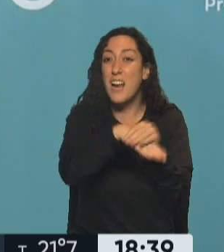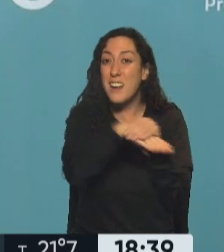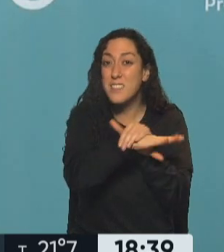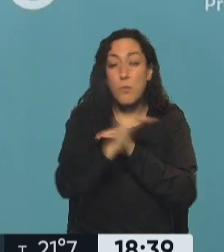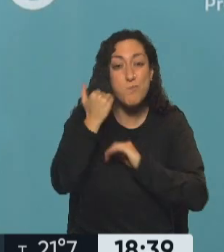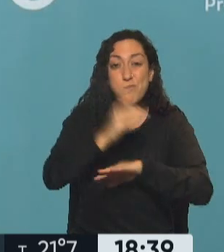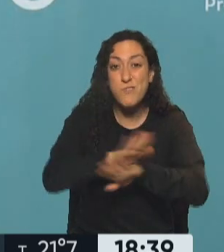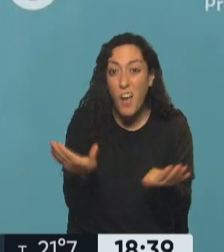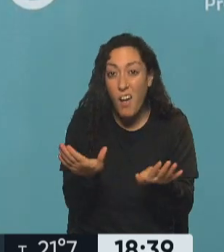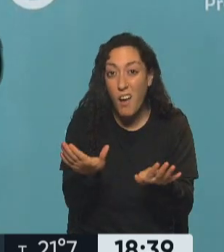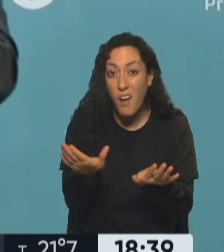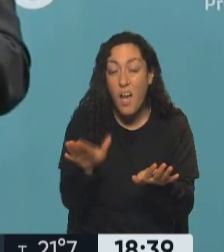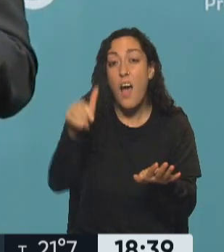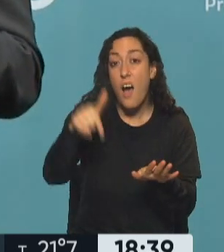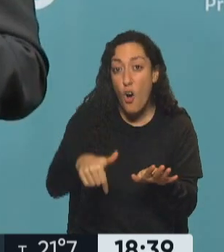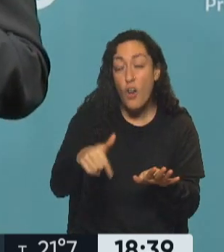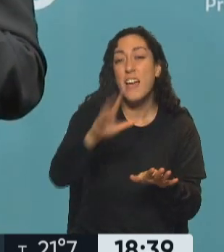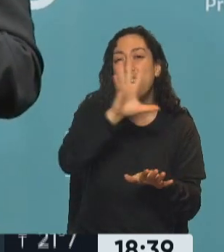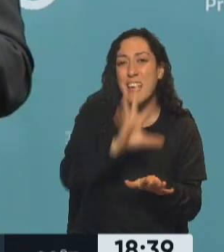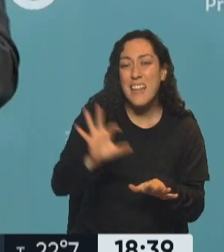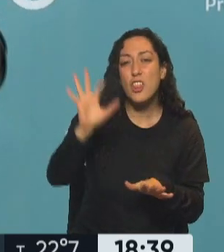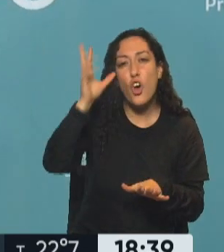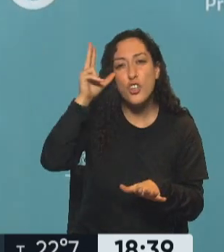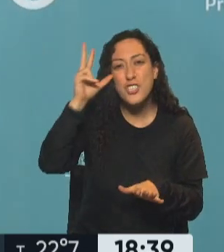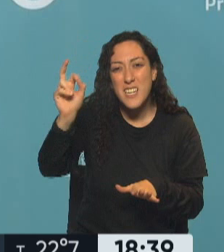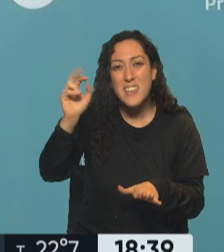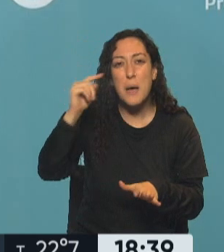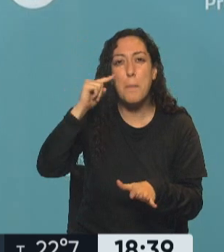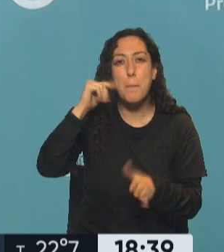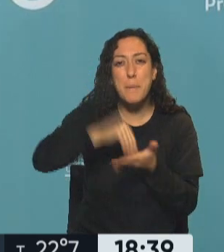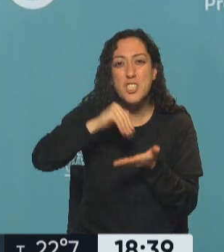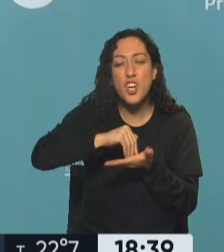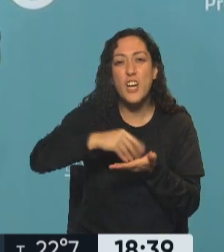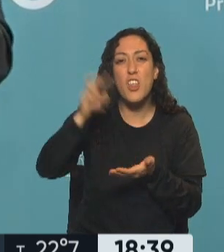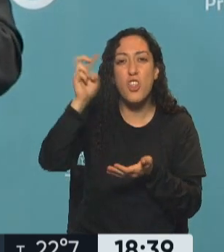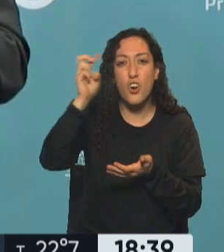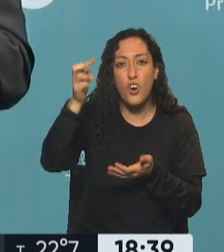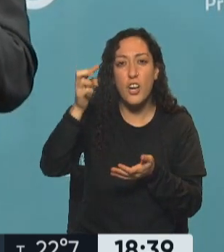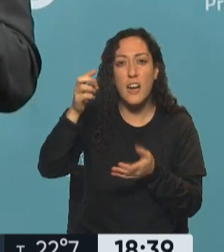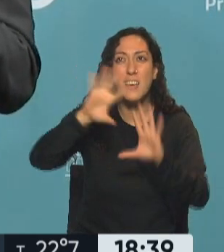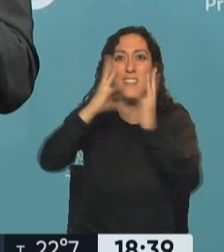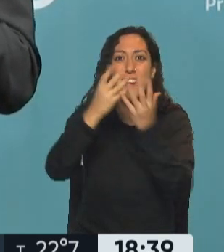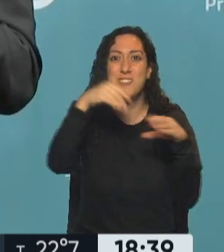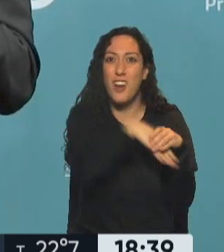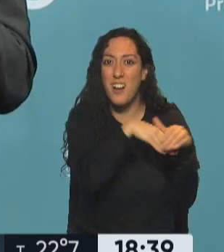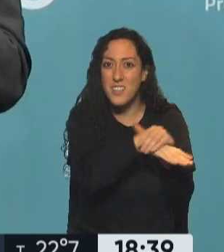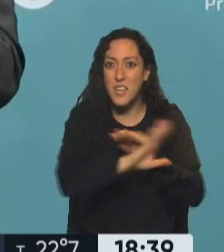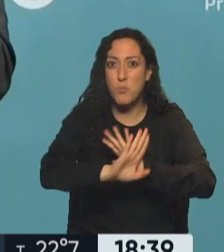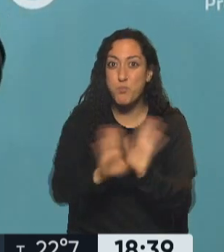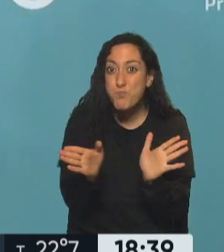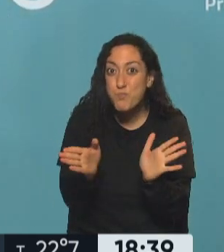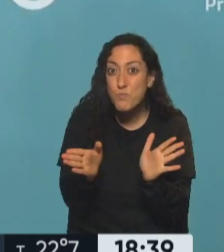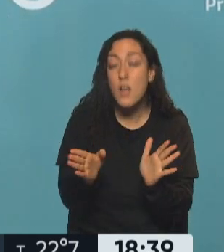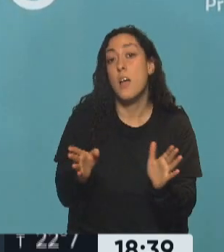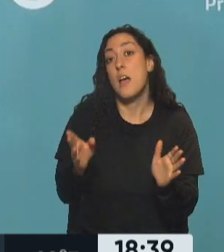hoy, alrededor de $580 millones de acumulación de reservas internacionales. Y esperamos que en el día